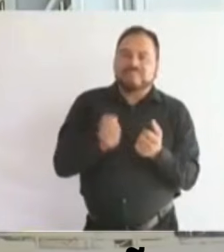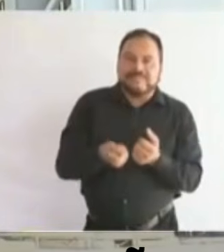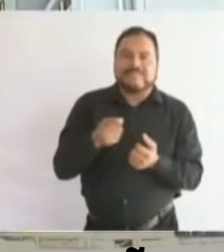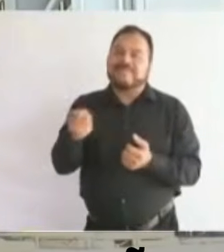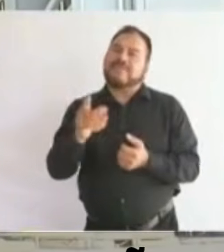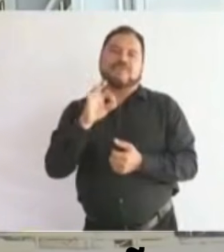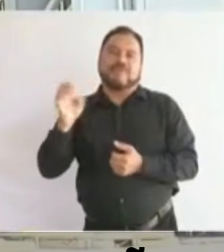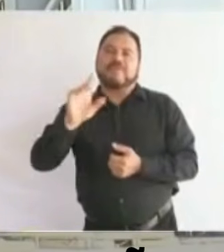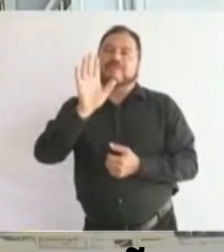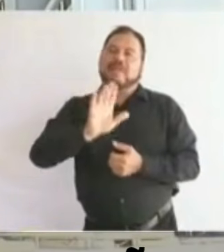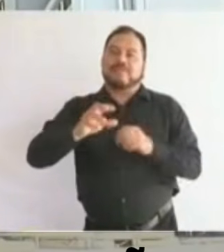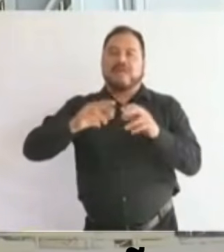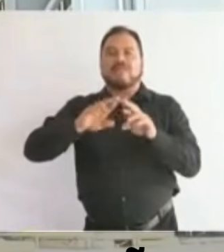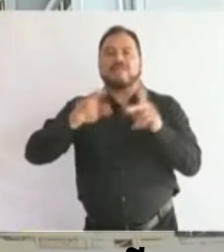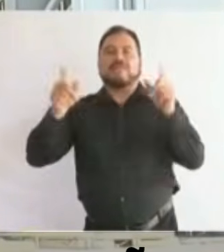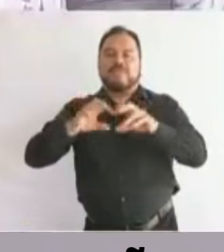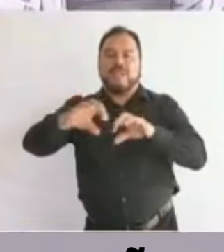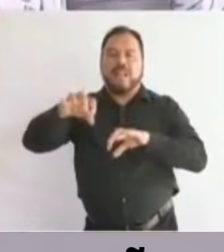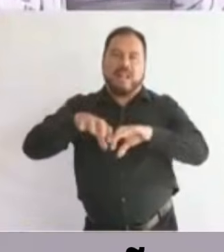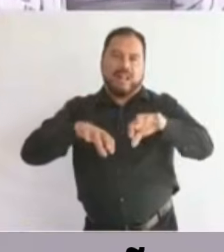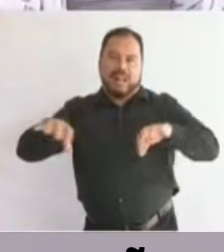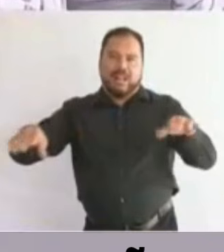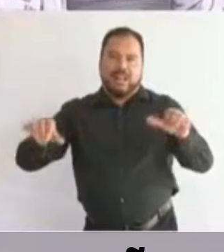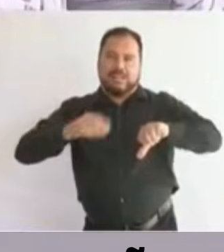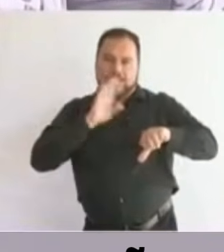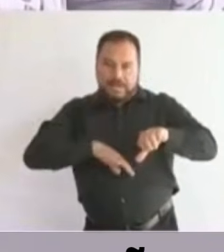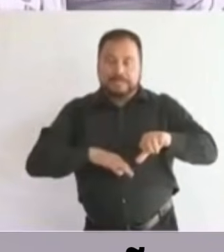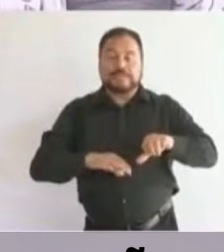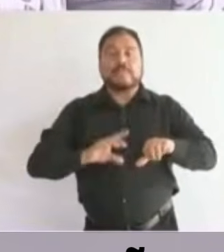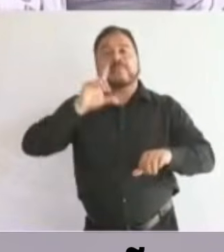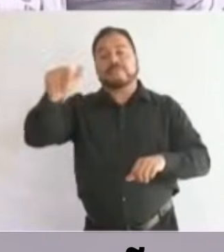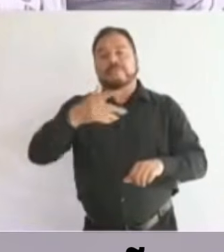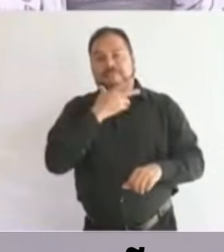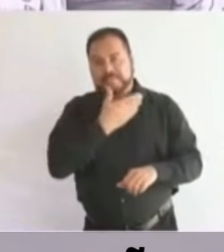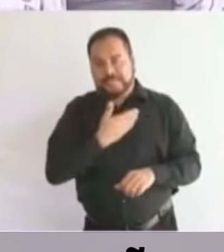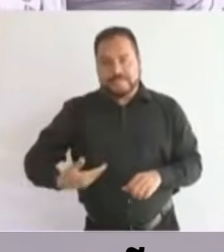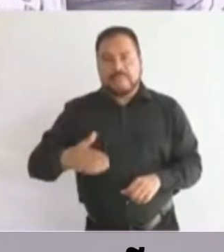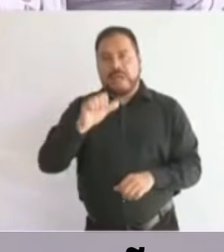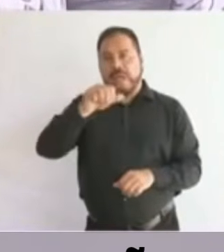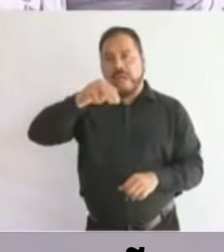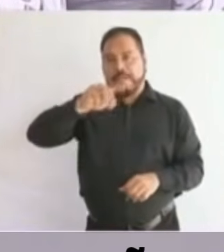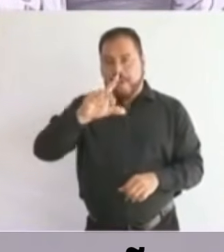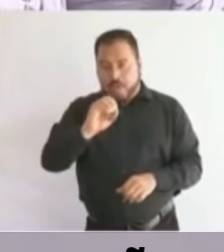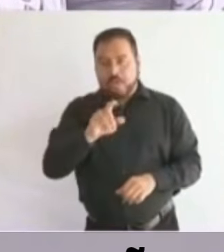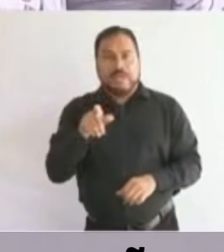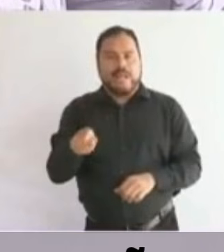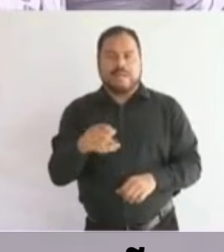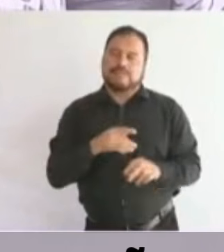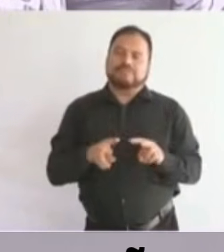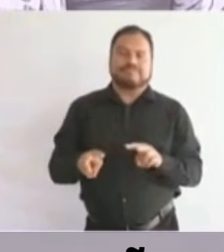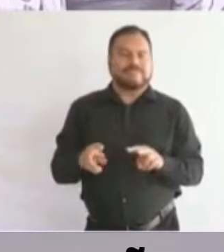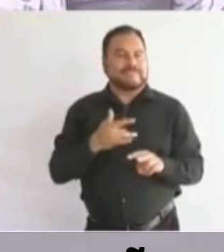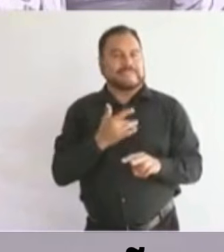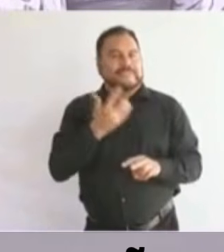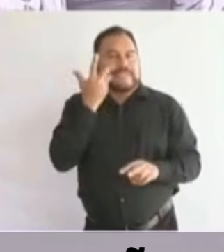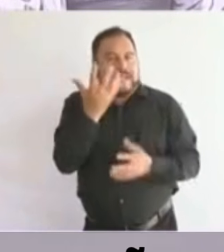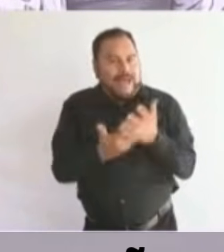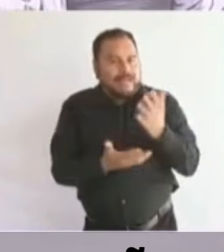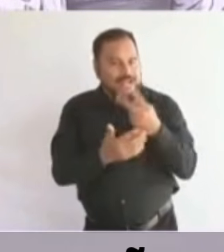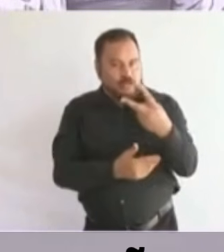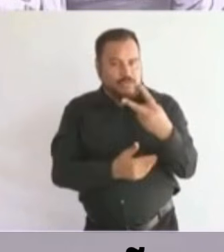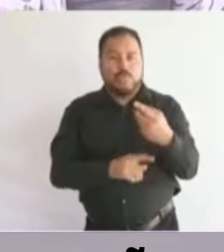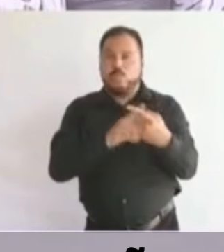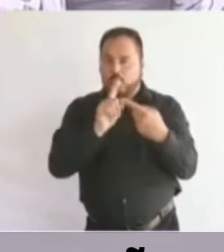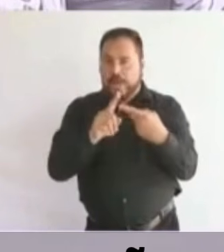la Comisión Federal de Electricidad. El presidente López Obrador ya no tuvo, o más bien quiso hacerlo, dos cosas quiso hacer.